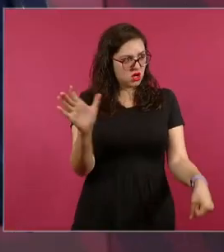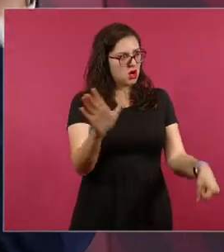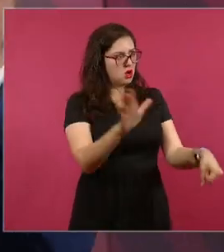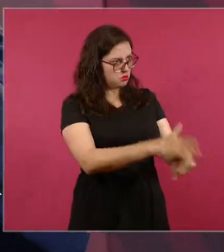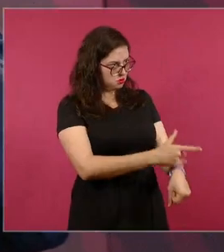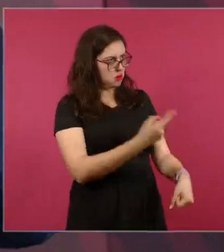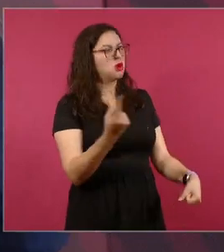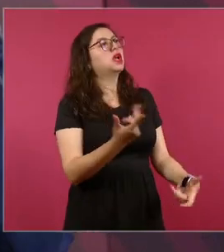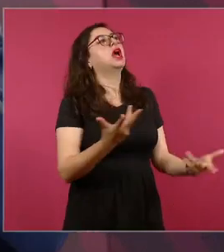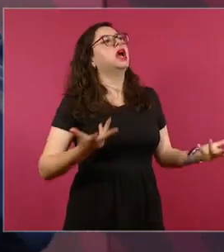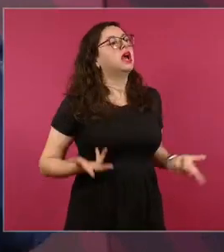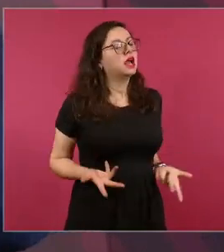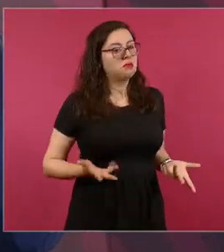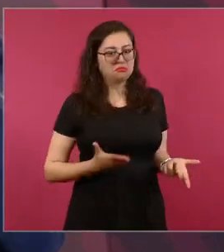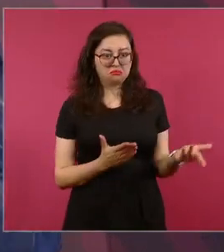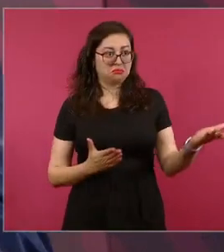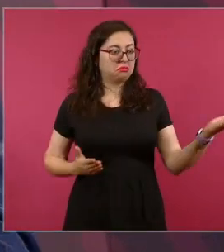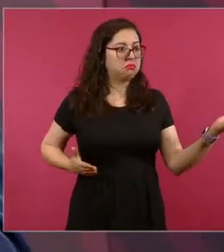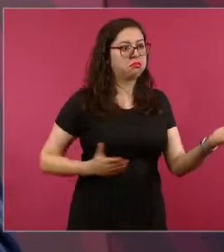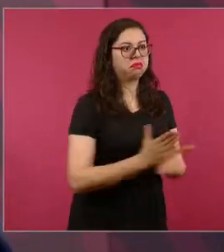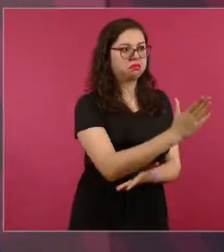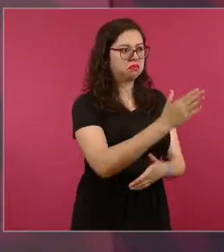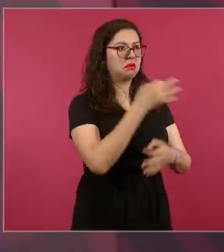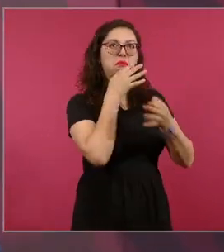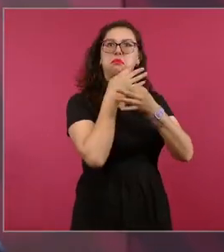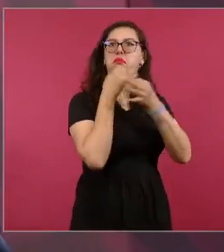Nosotros no emitimos